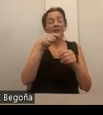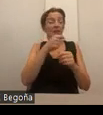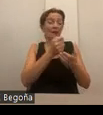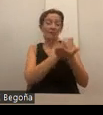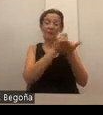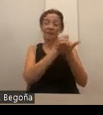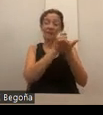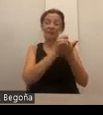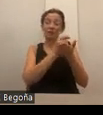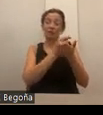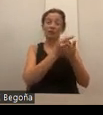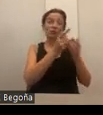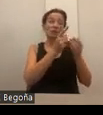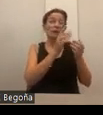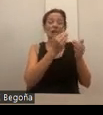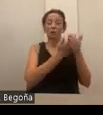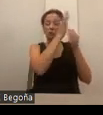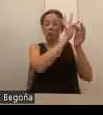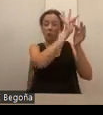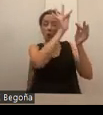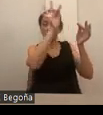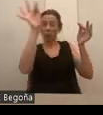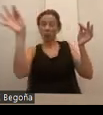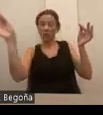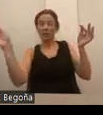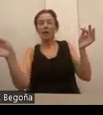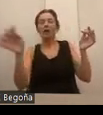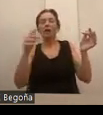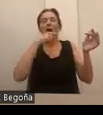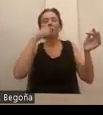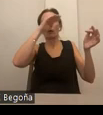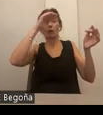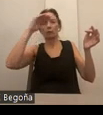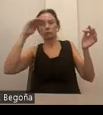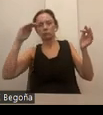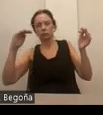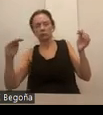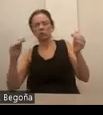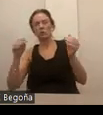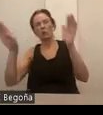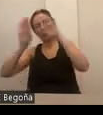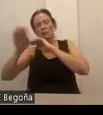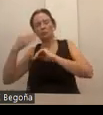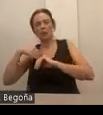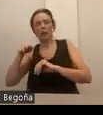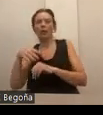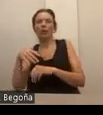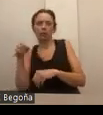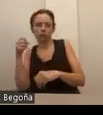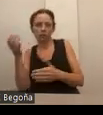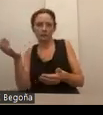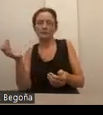había momentos en los que bajaba mucho el azúcar y aparecía la hipoglucemia. Entonces, los antidiabéticos orales que